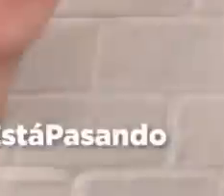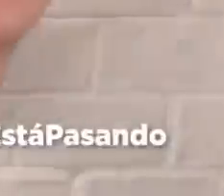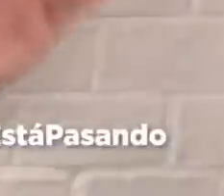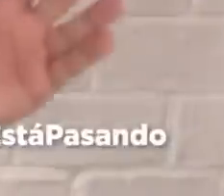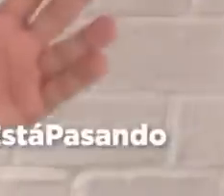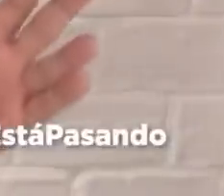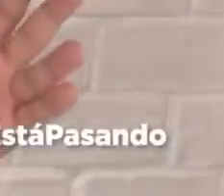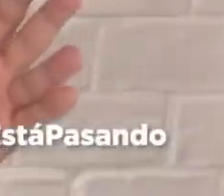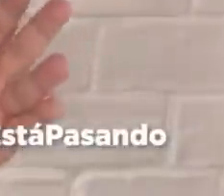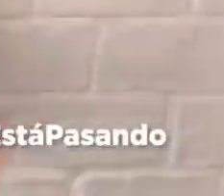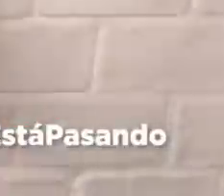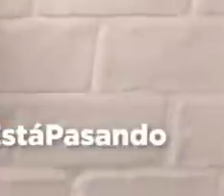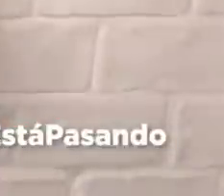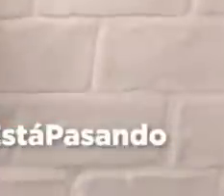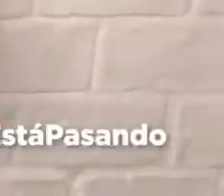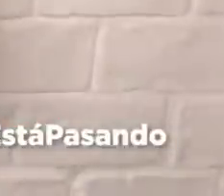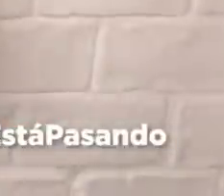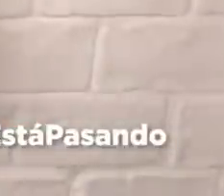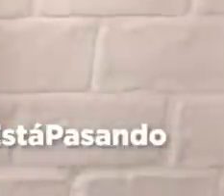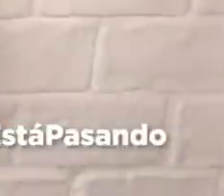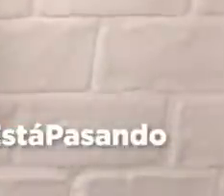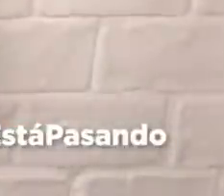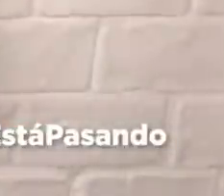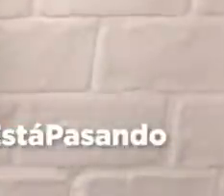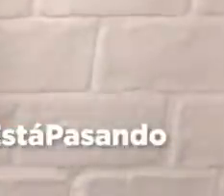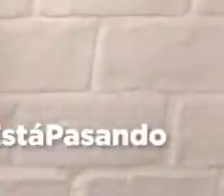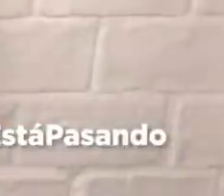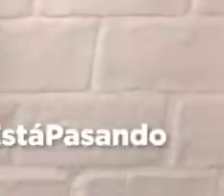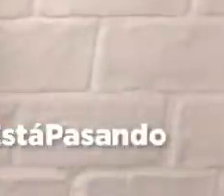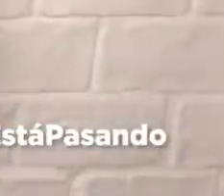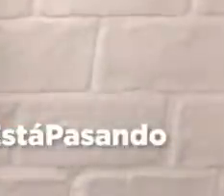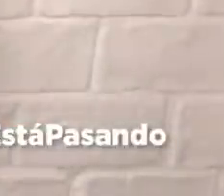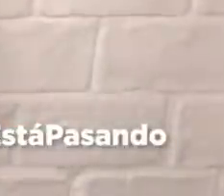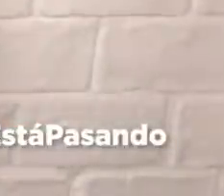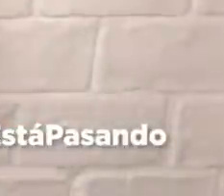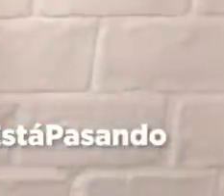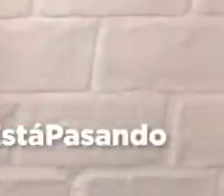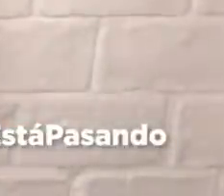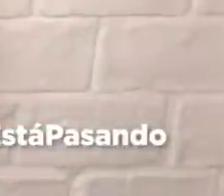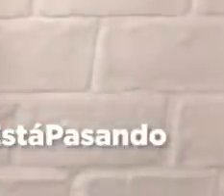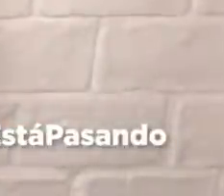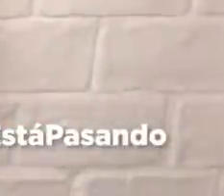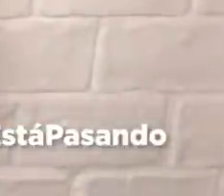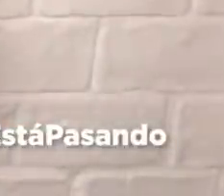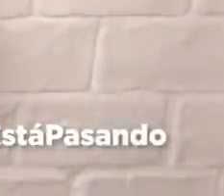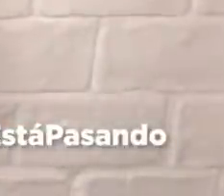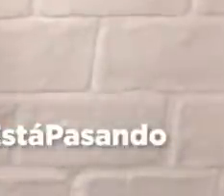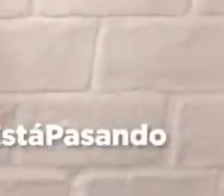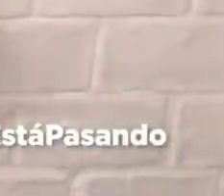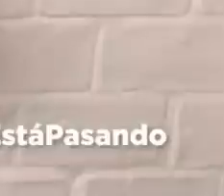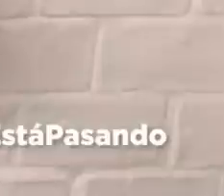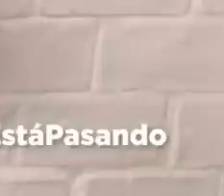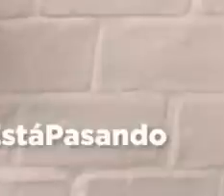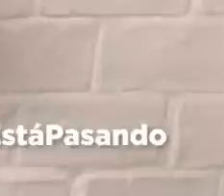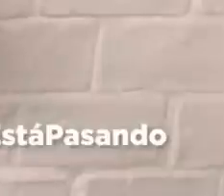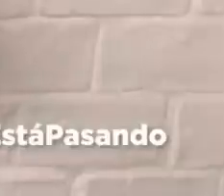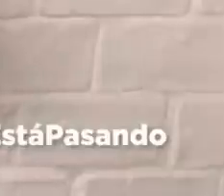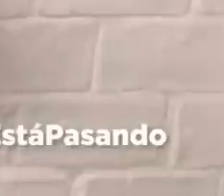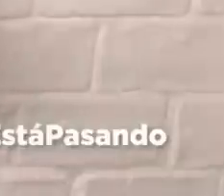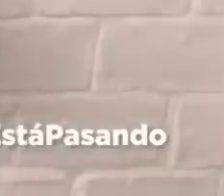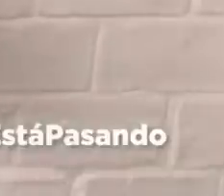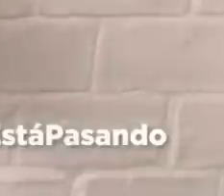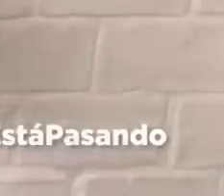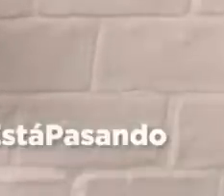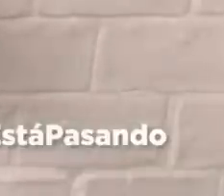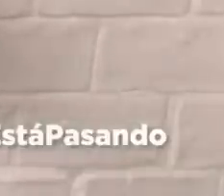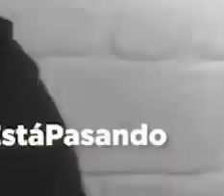Atrás quedaron las épocas en que las noticias importantes se daban en los medios correspondientes. Por eso, el sábado pasado,